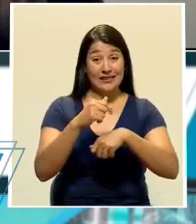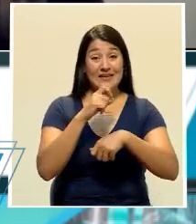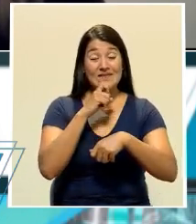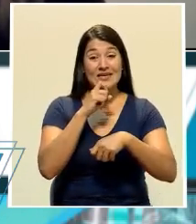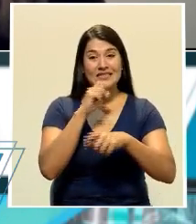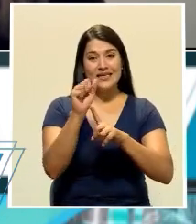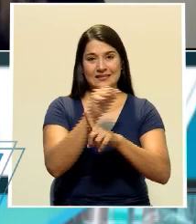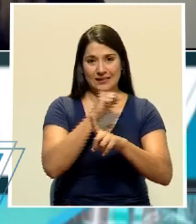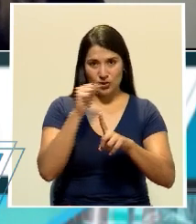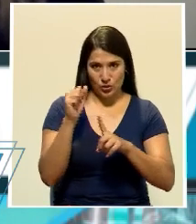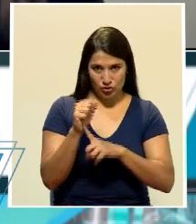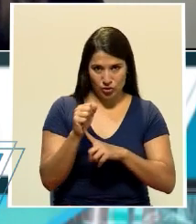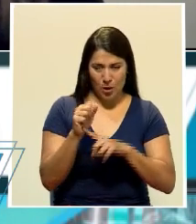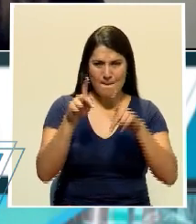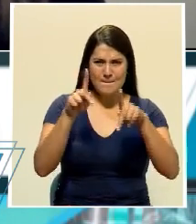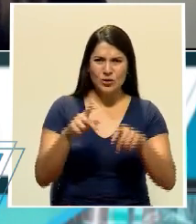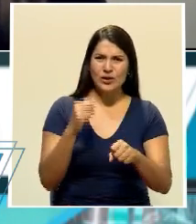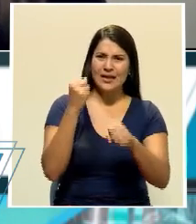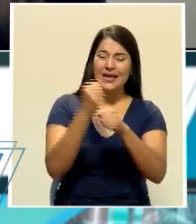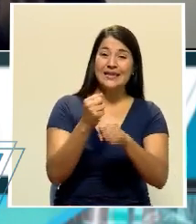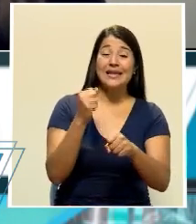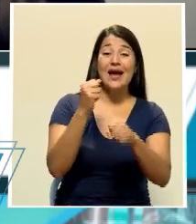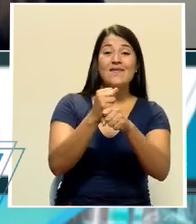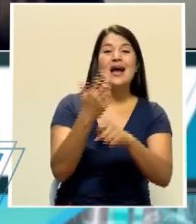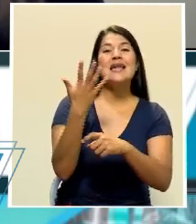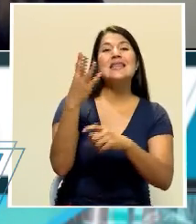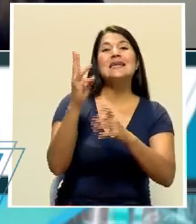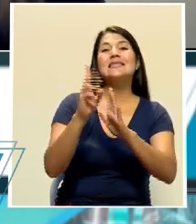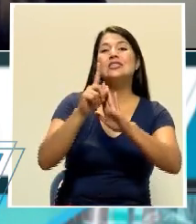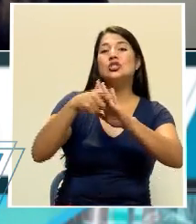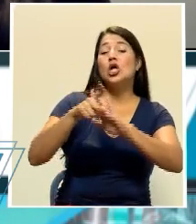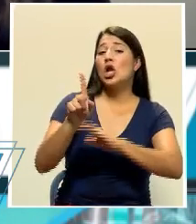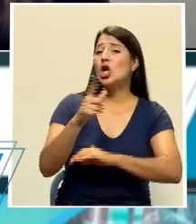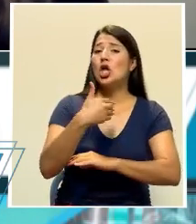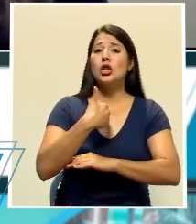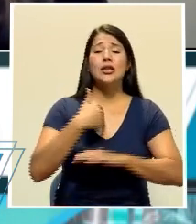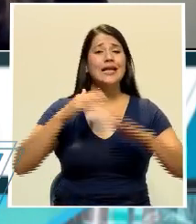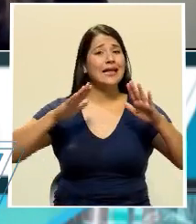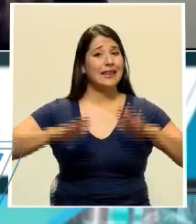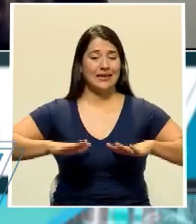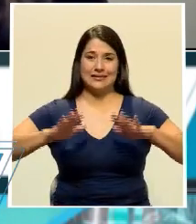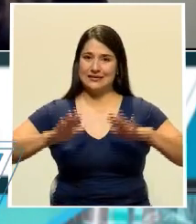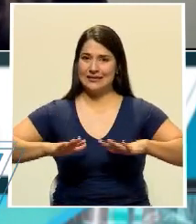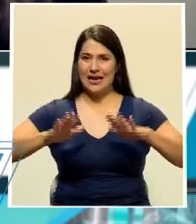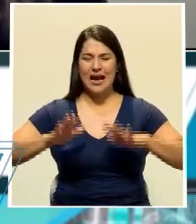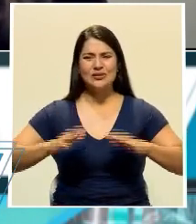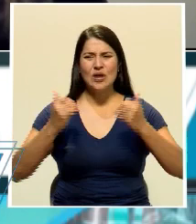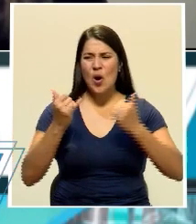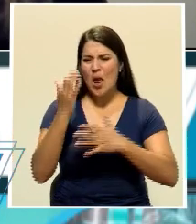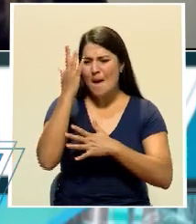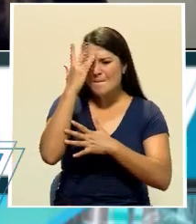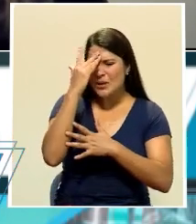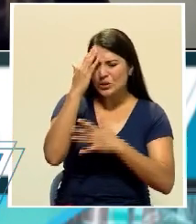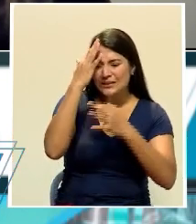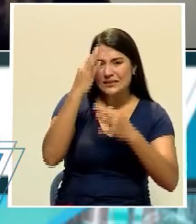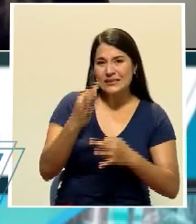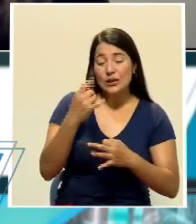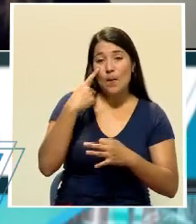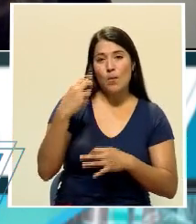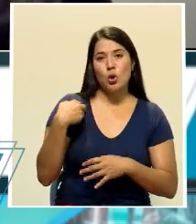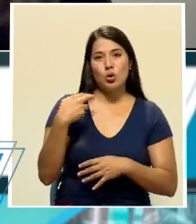Personas que trabajan 16 horas al día, que no tienen descanso, que están abrumadas tomando decisiones por